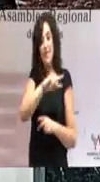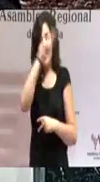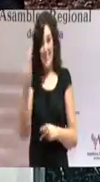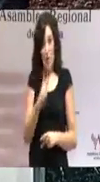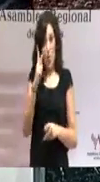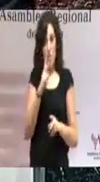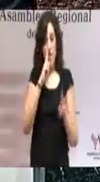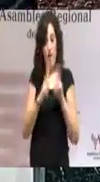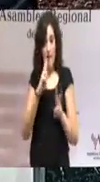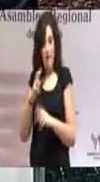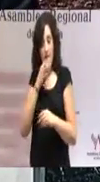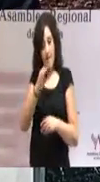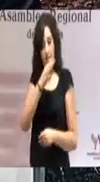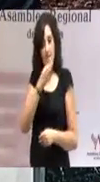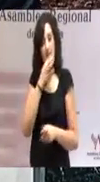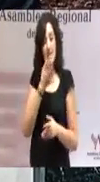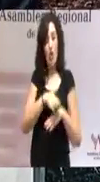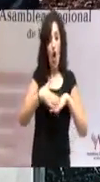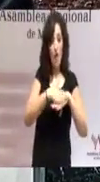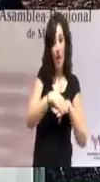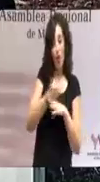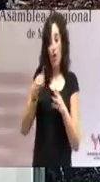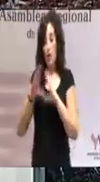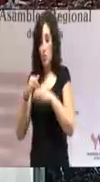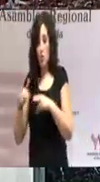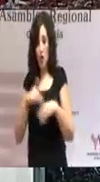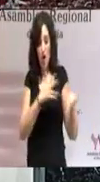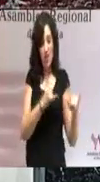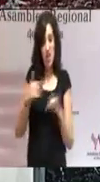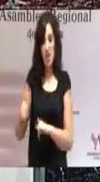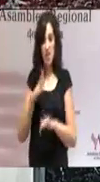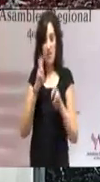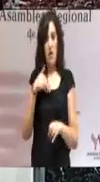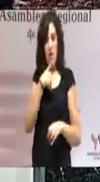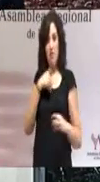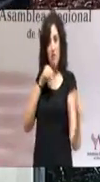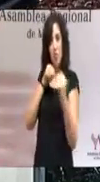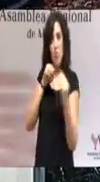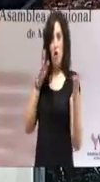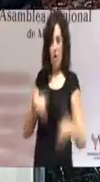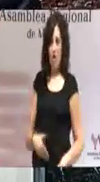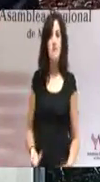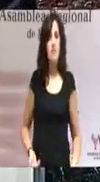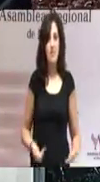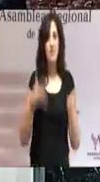su gobierno ni su partido están en esta posición.